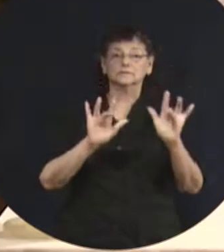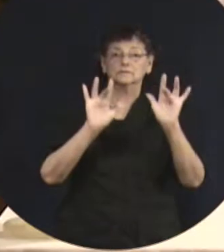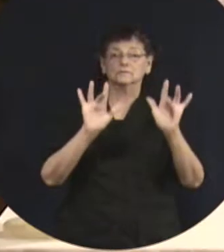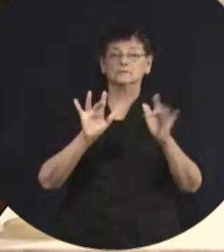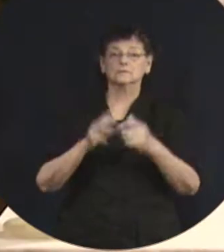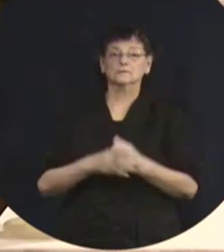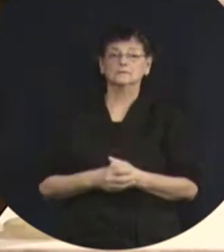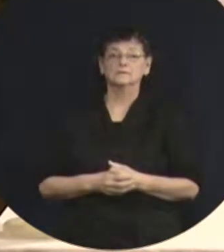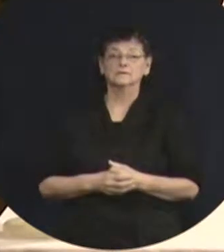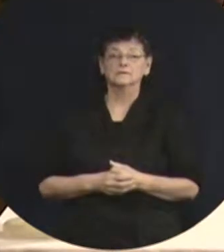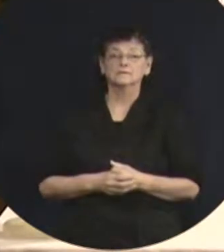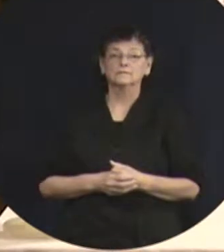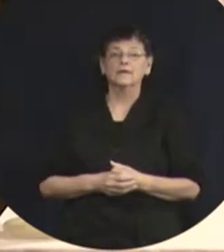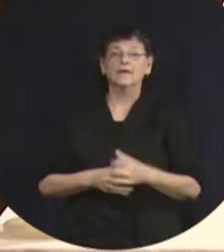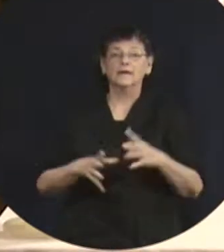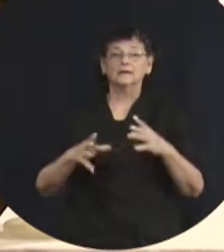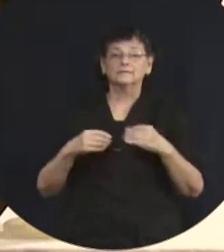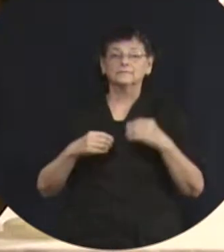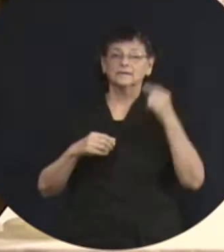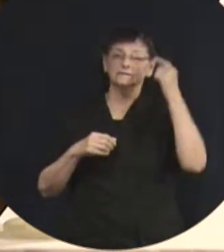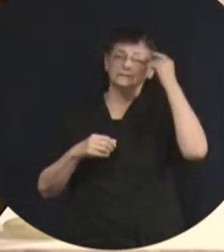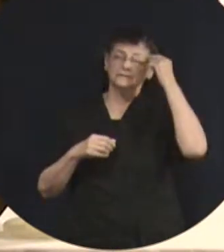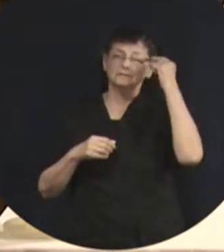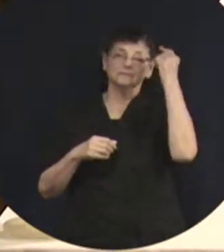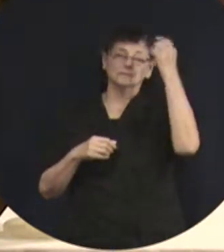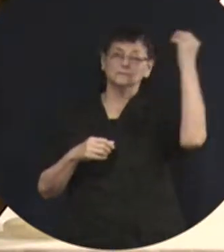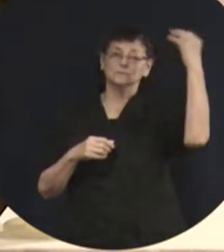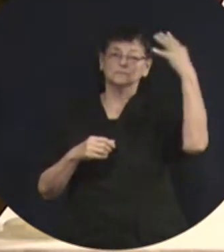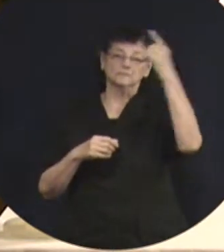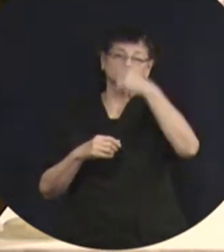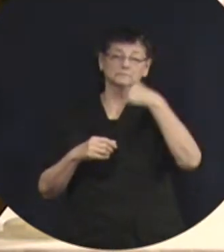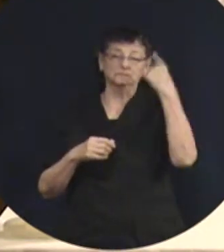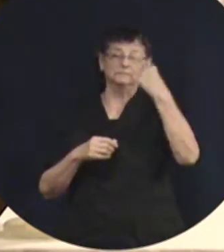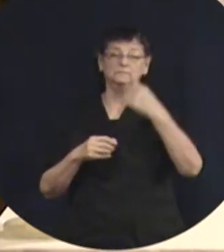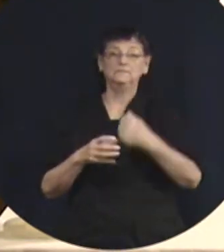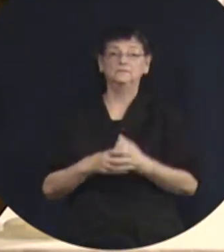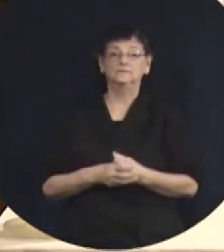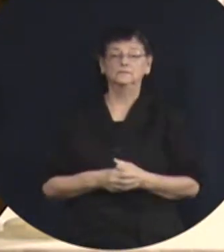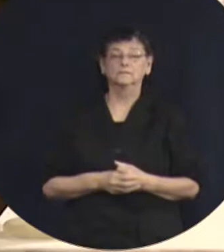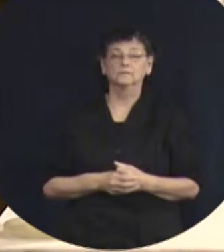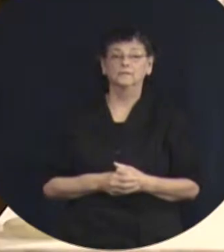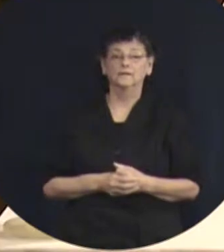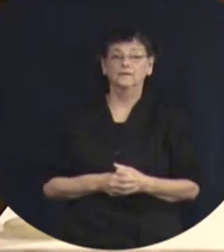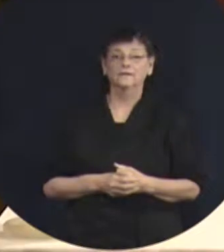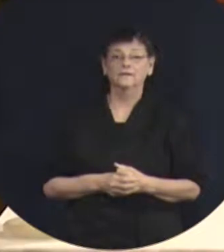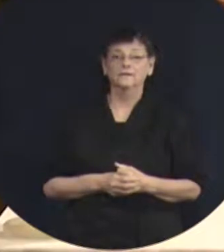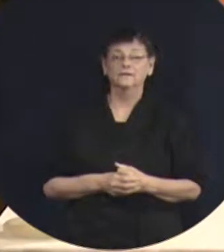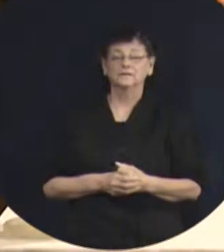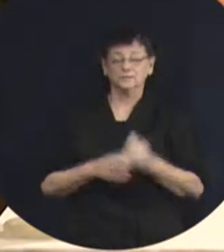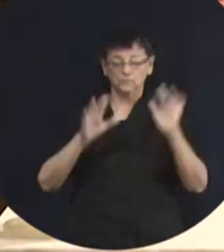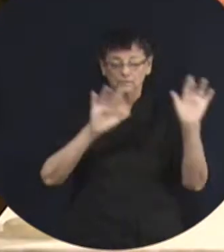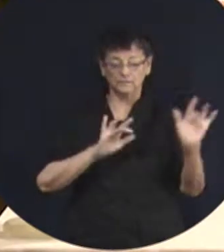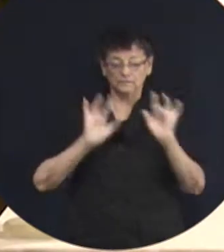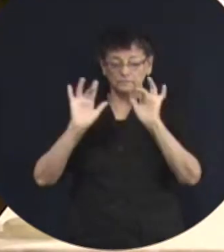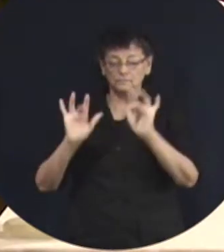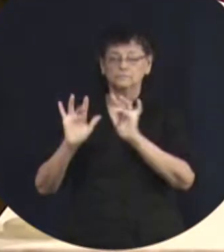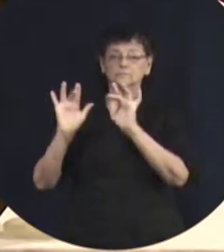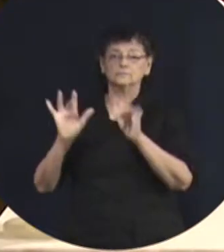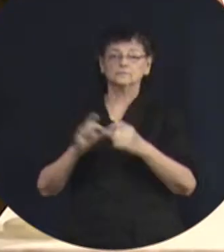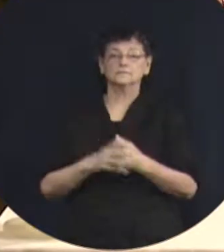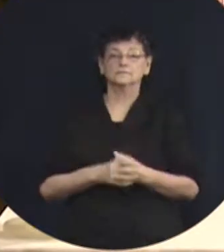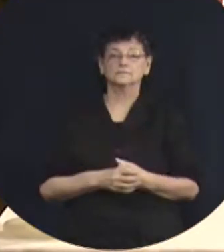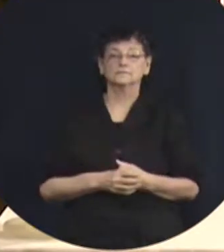en tu misericordia, admítelos a contemplar la luz de tu rostro. Ten misericordia de